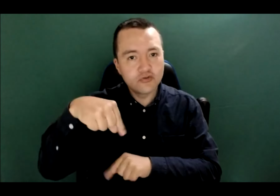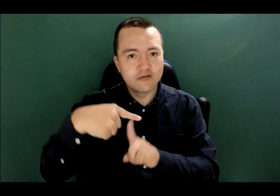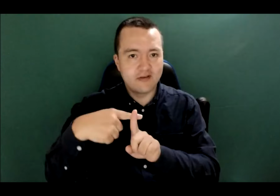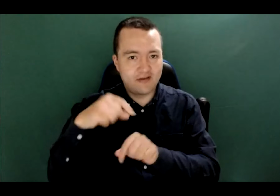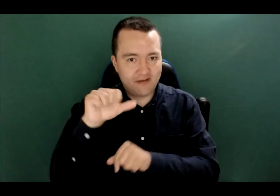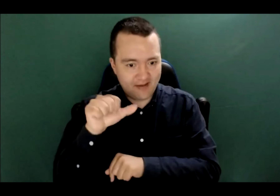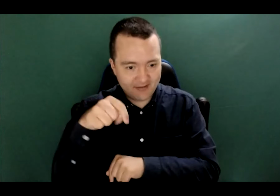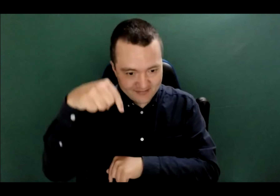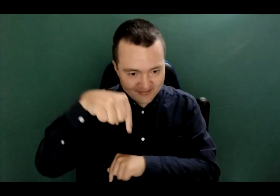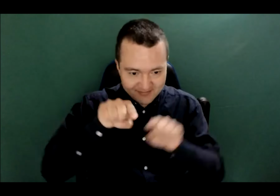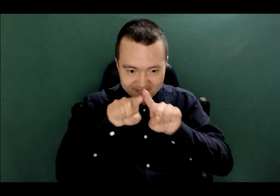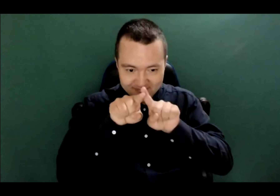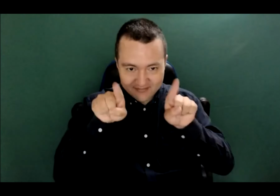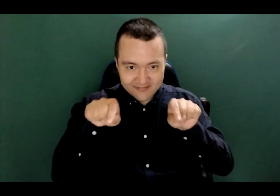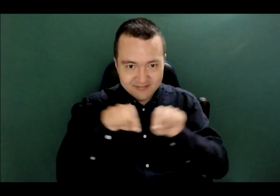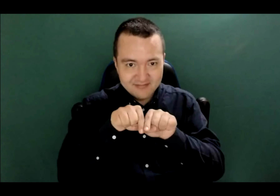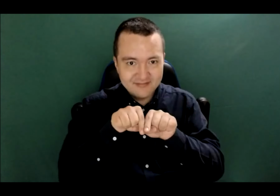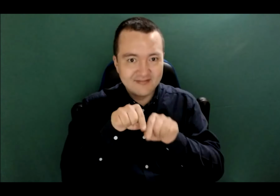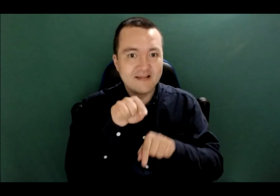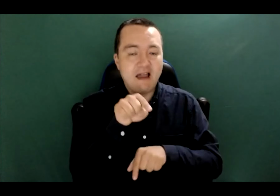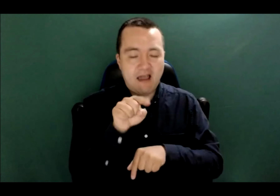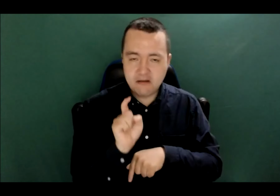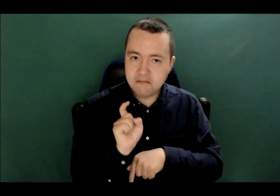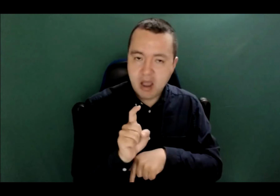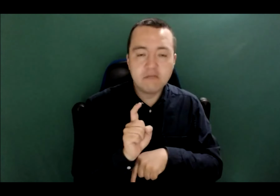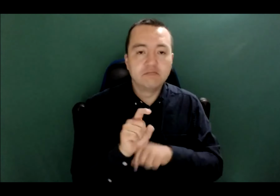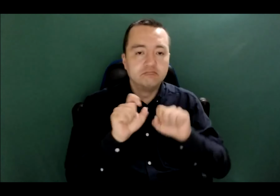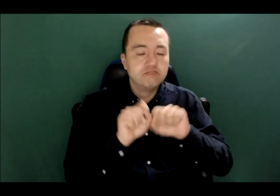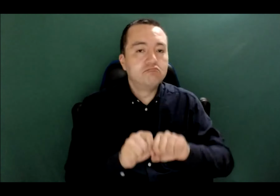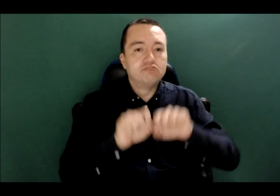su pantalla. Por ahí podemos